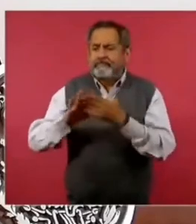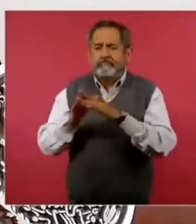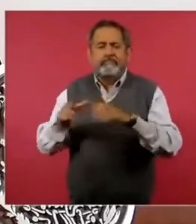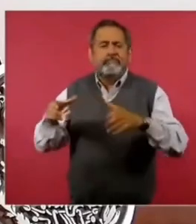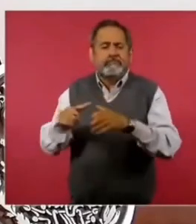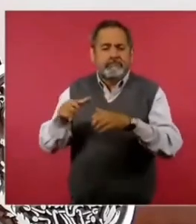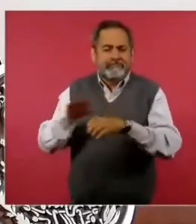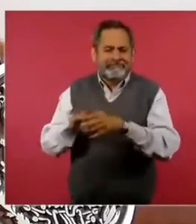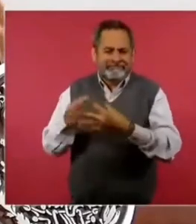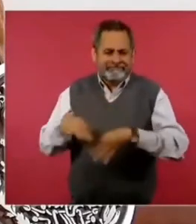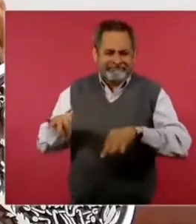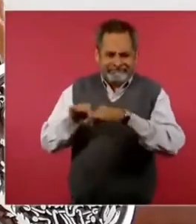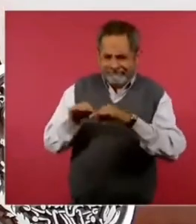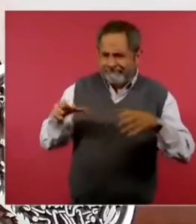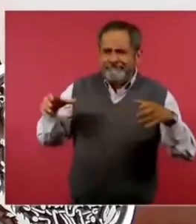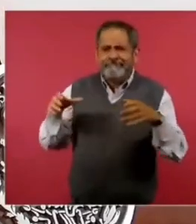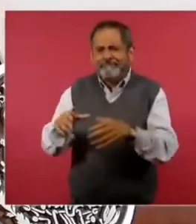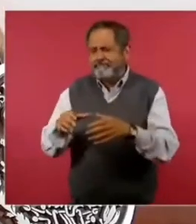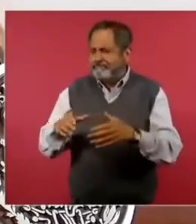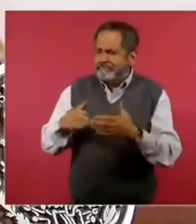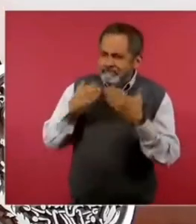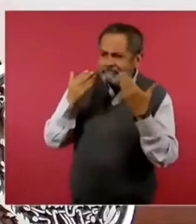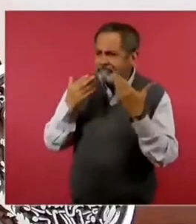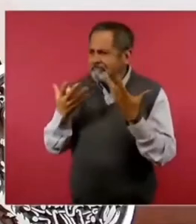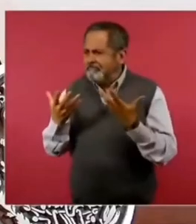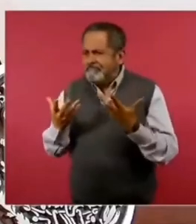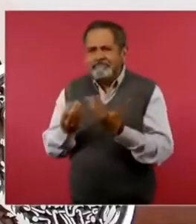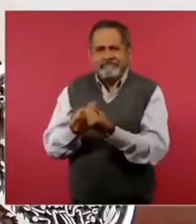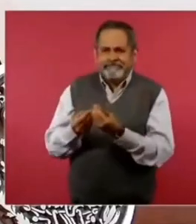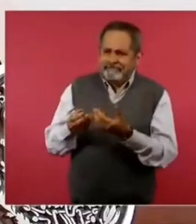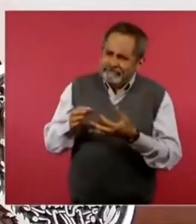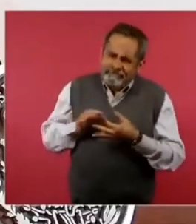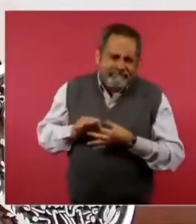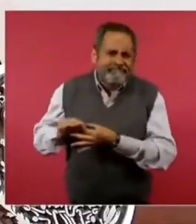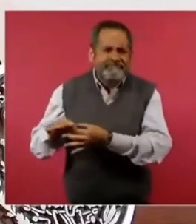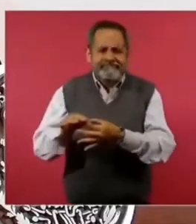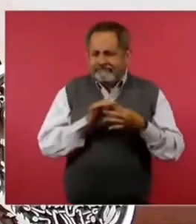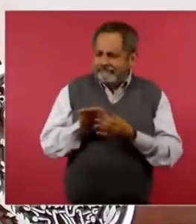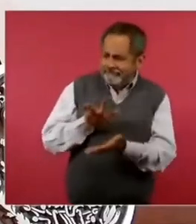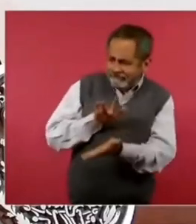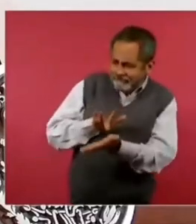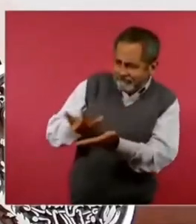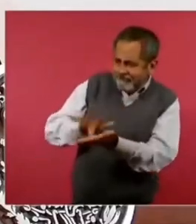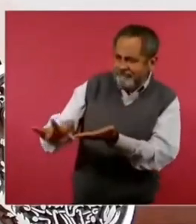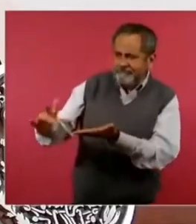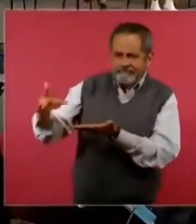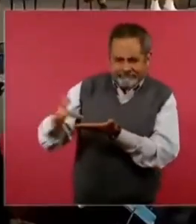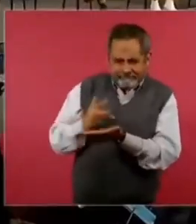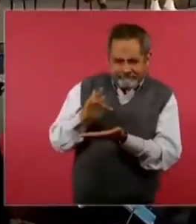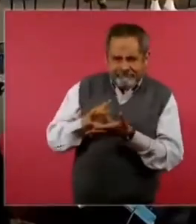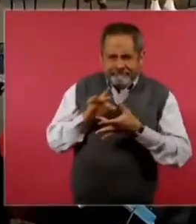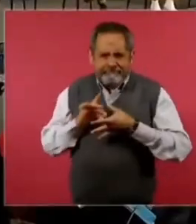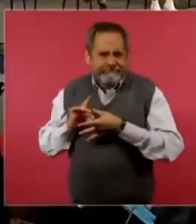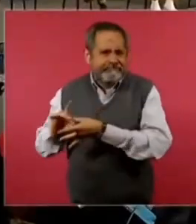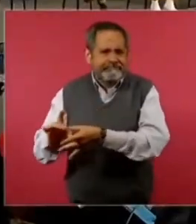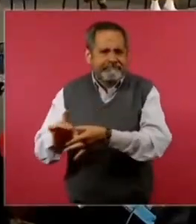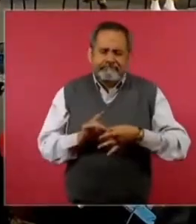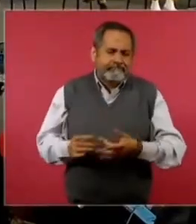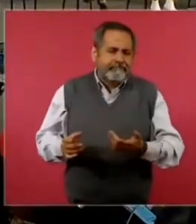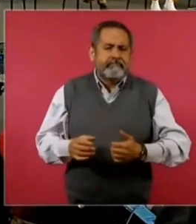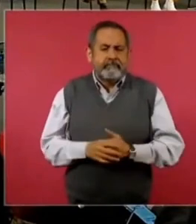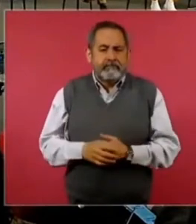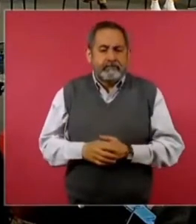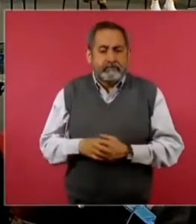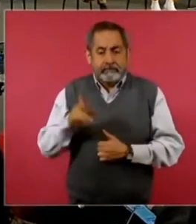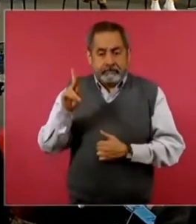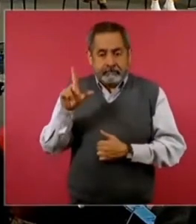más colectiva, más amable, en donde nos apoyemos unos y otros. Ese plan de